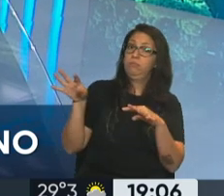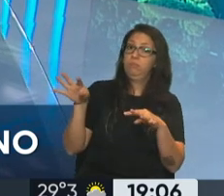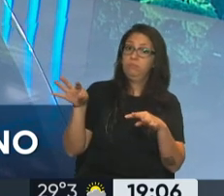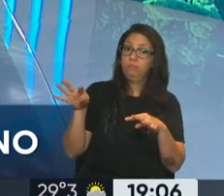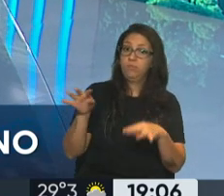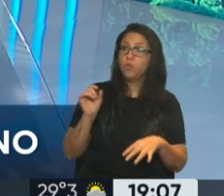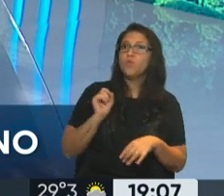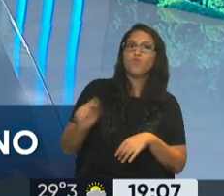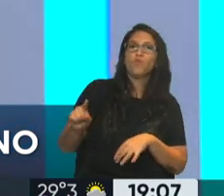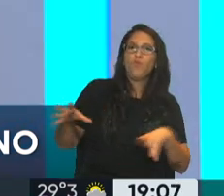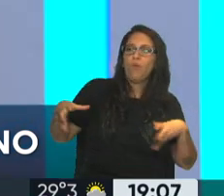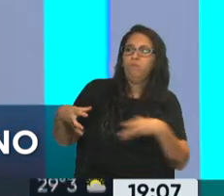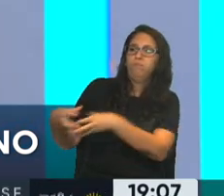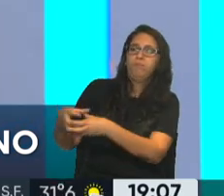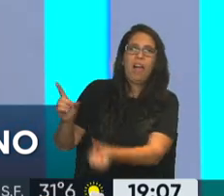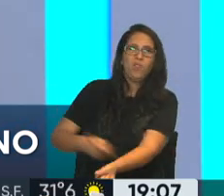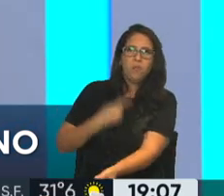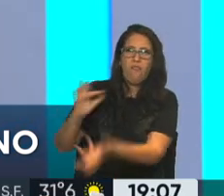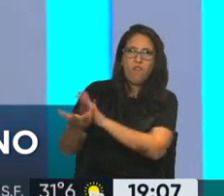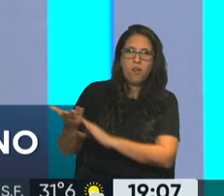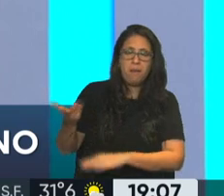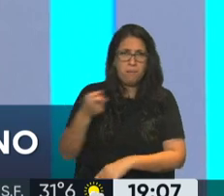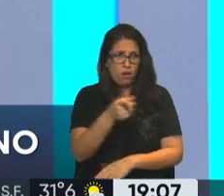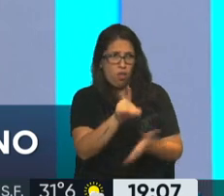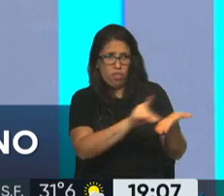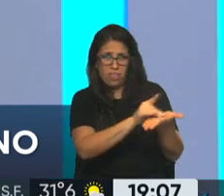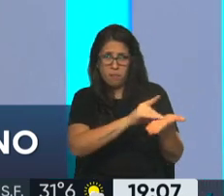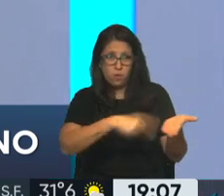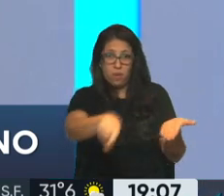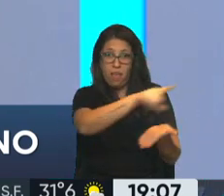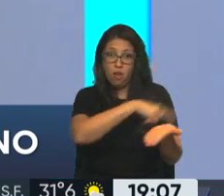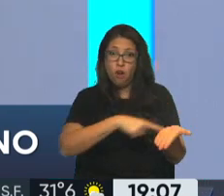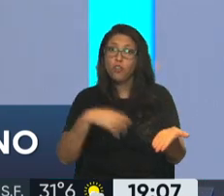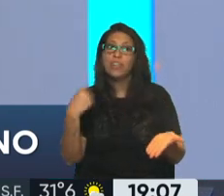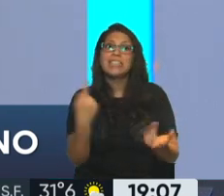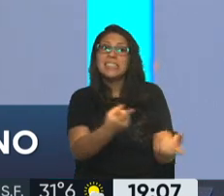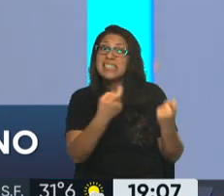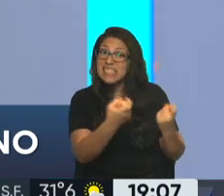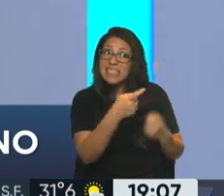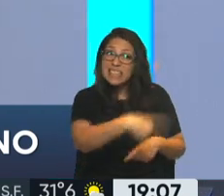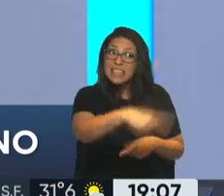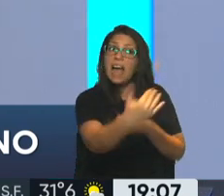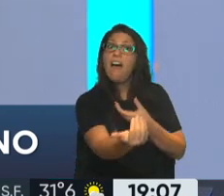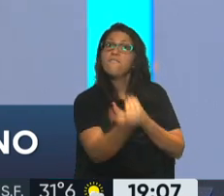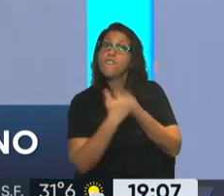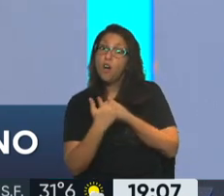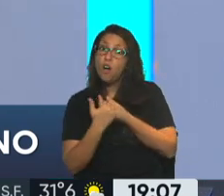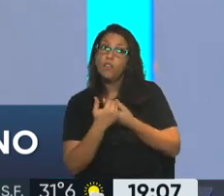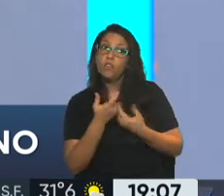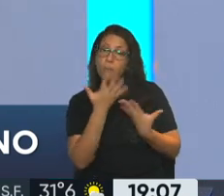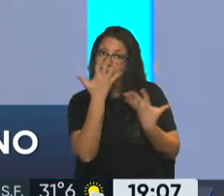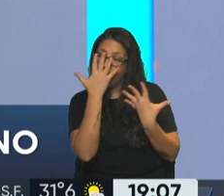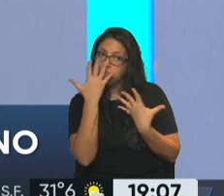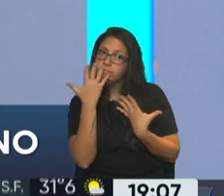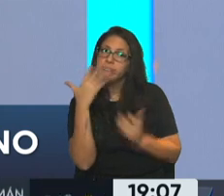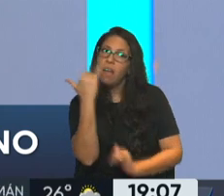propia gente quizás está más acostumbrado pero a los diputados y diputadas a los que tiene que ir a buscar a los que tiene que tratar de seducir para que